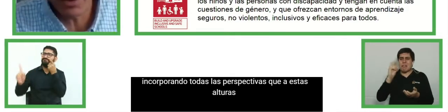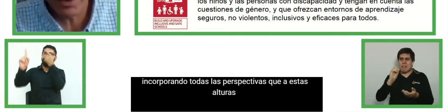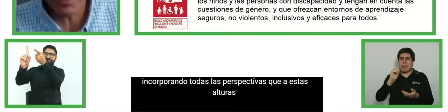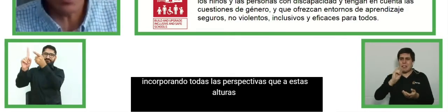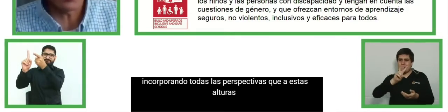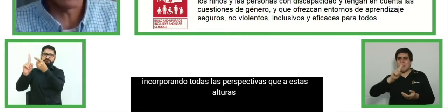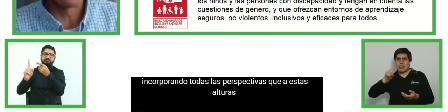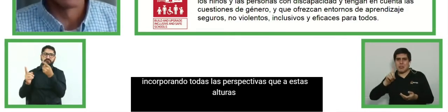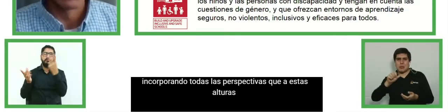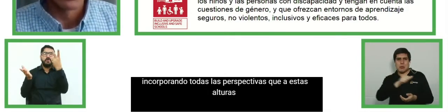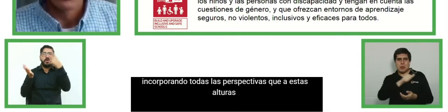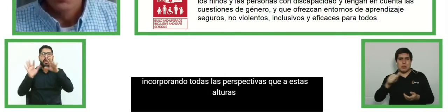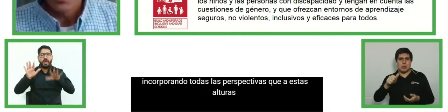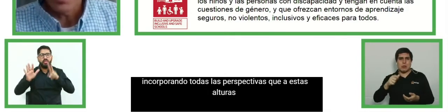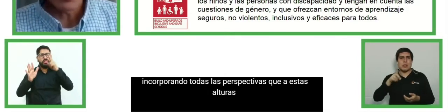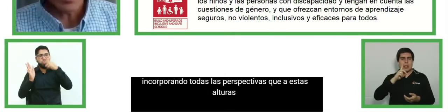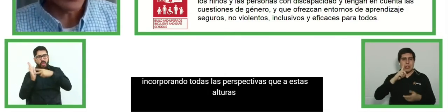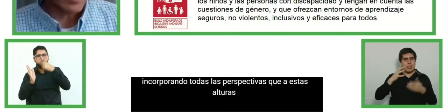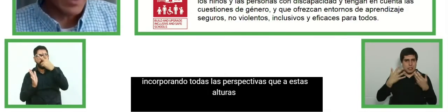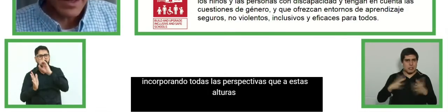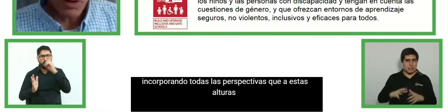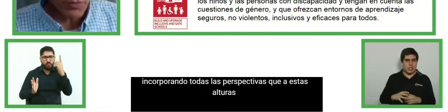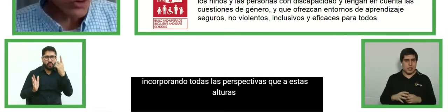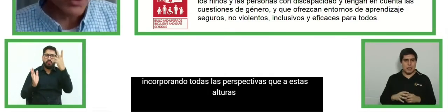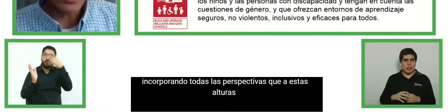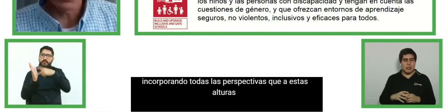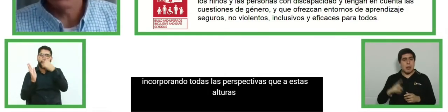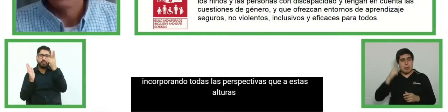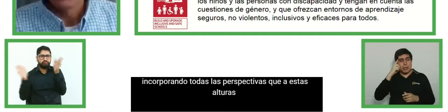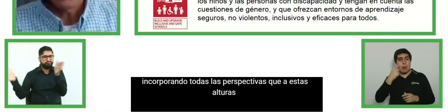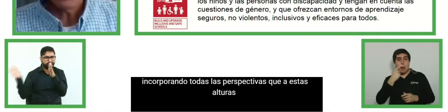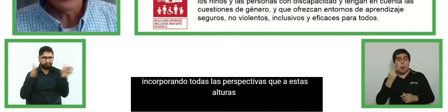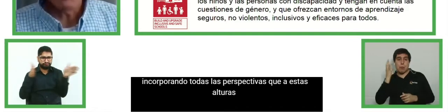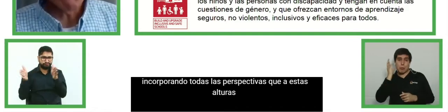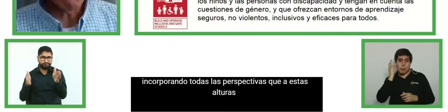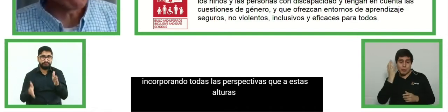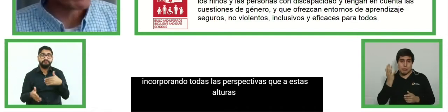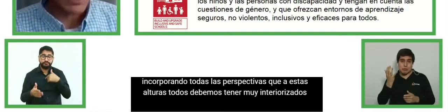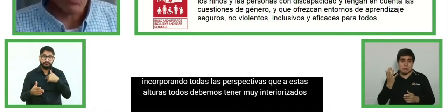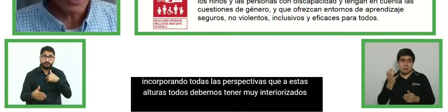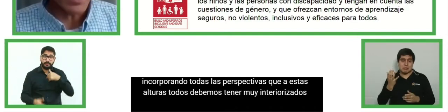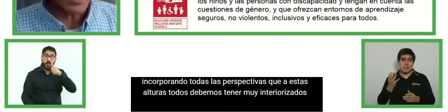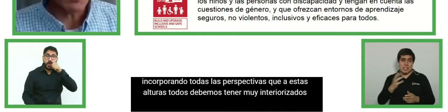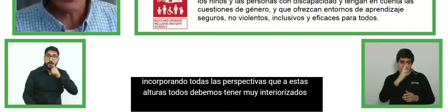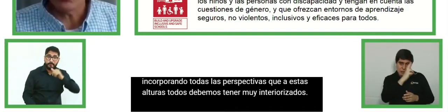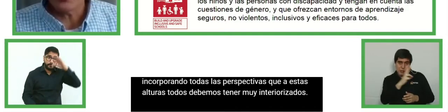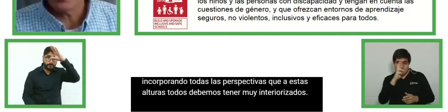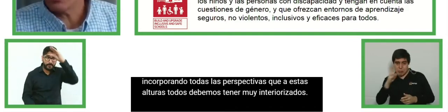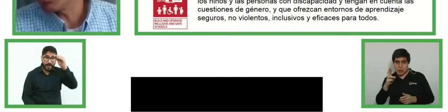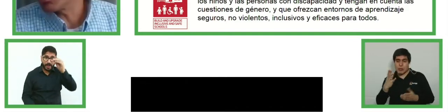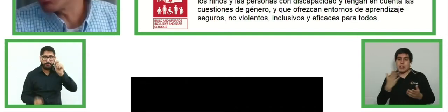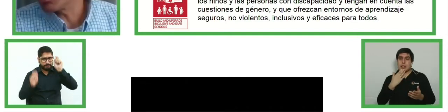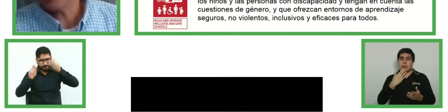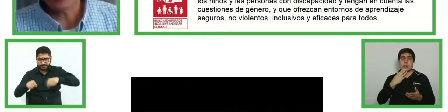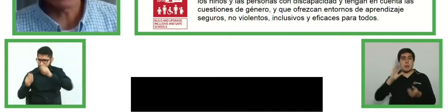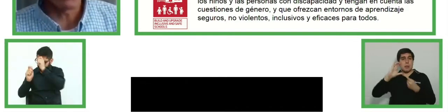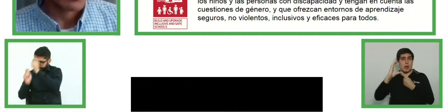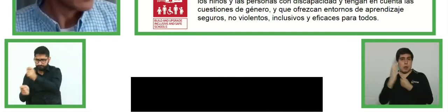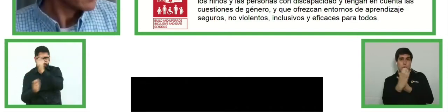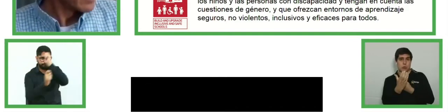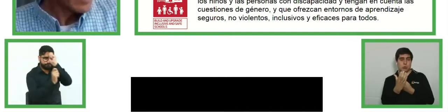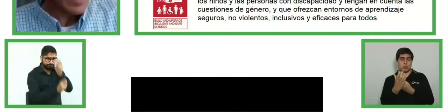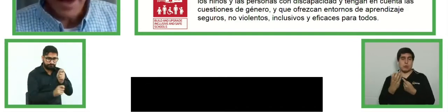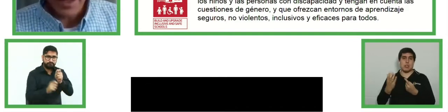muy interiorizado. El aspecto de género, por supuesto, cualquier aspecto étnico, cualquier